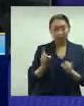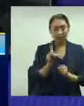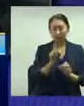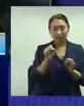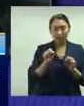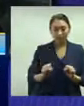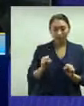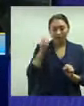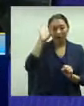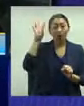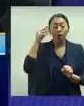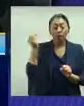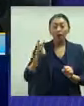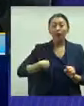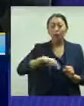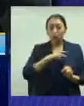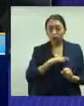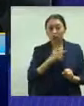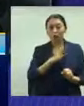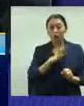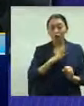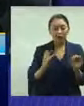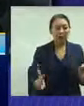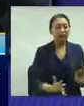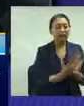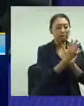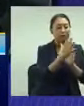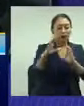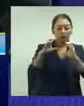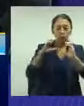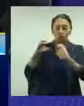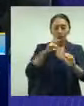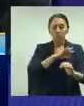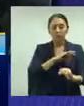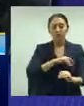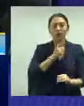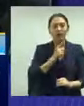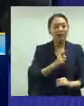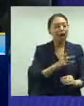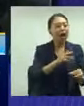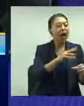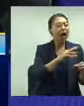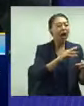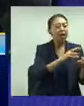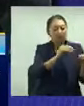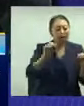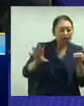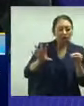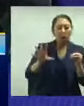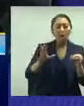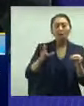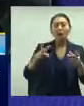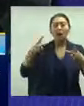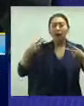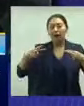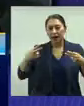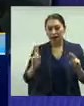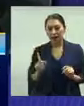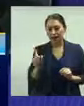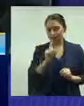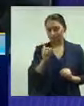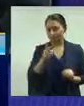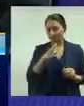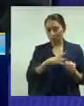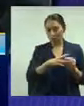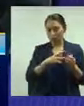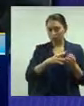enfrentar una comunicación social muy complicada, que la gente dice, le quitaron para el cáncer. Y realmente no es que le